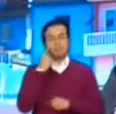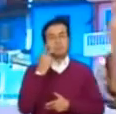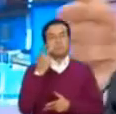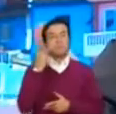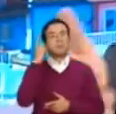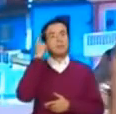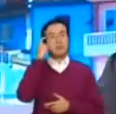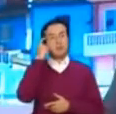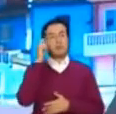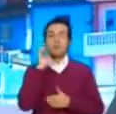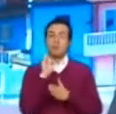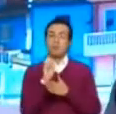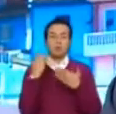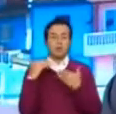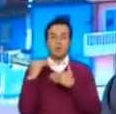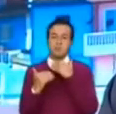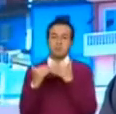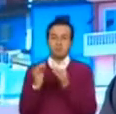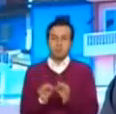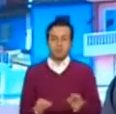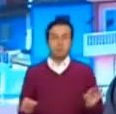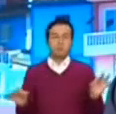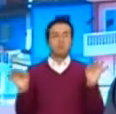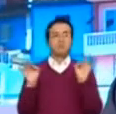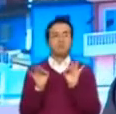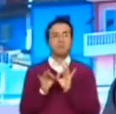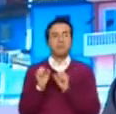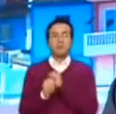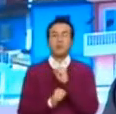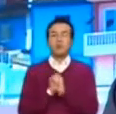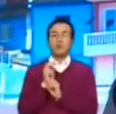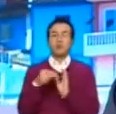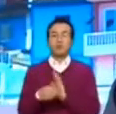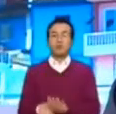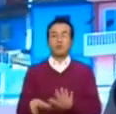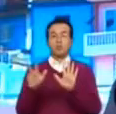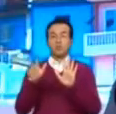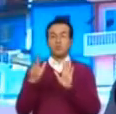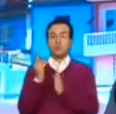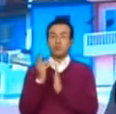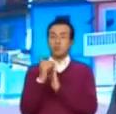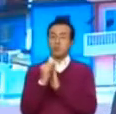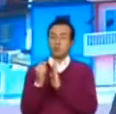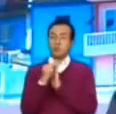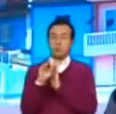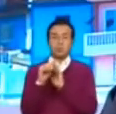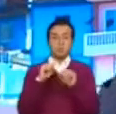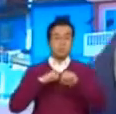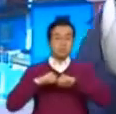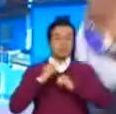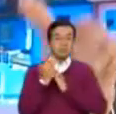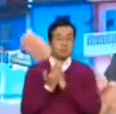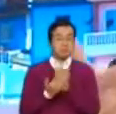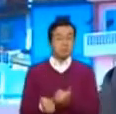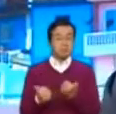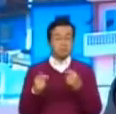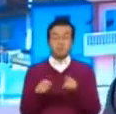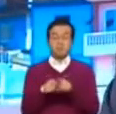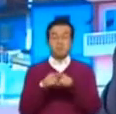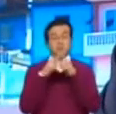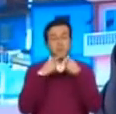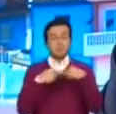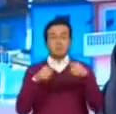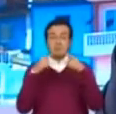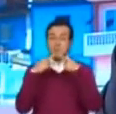creo que en el Ecuador se han dado pasos importantes a partir del año 2008 en el caso del Servicio de Rentas Internas, pero también hay que propiciar